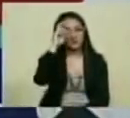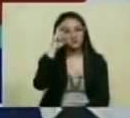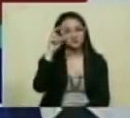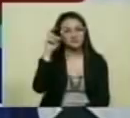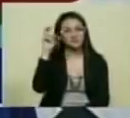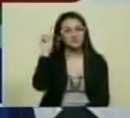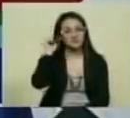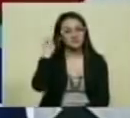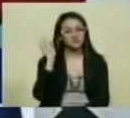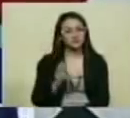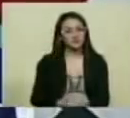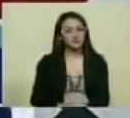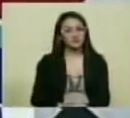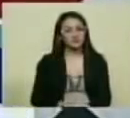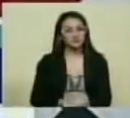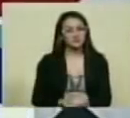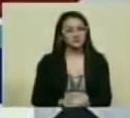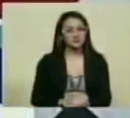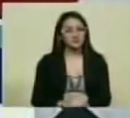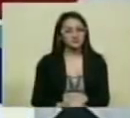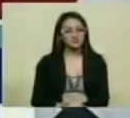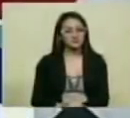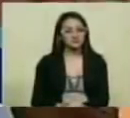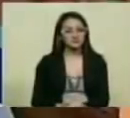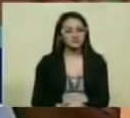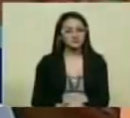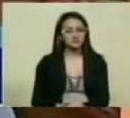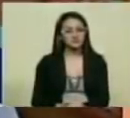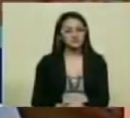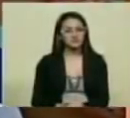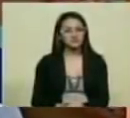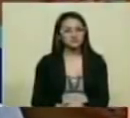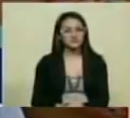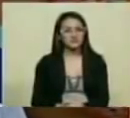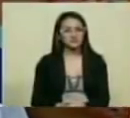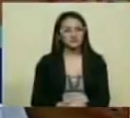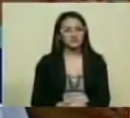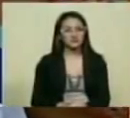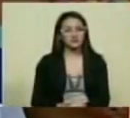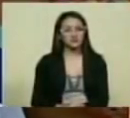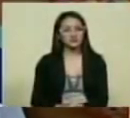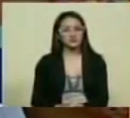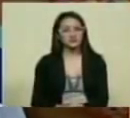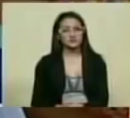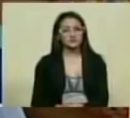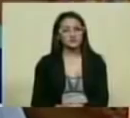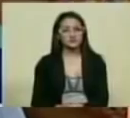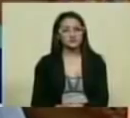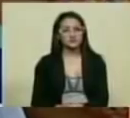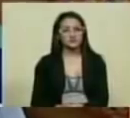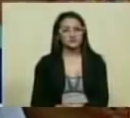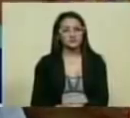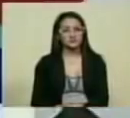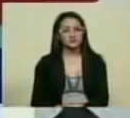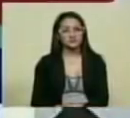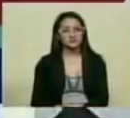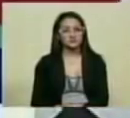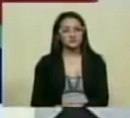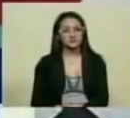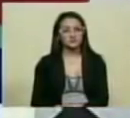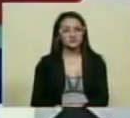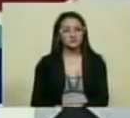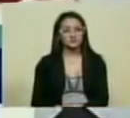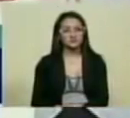Pueblo nicaragüense también librando una dura batalla contra el imperialismo. ¿Por qué contra Venezuela? ¿Por qué contra Cuba? ¿Por qué